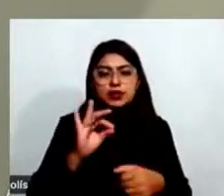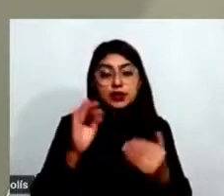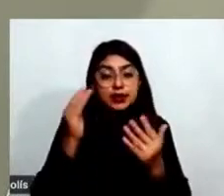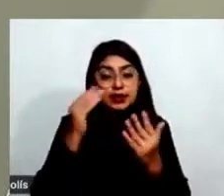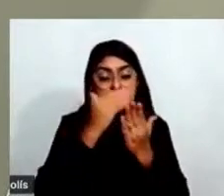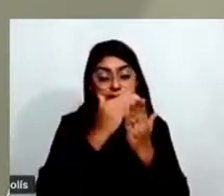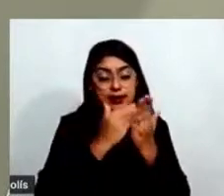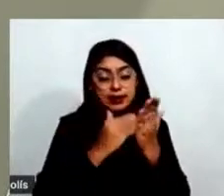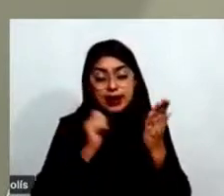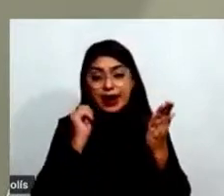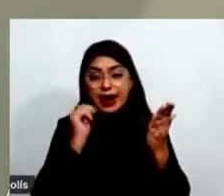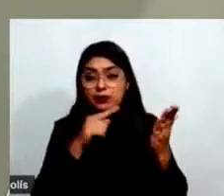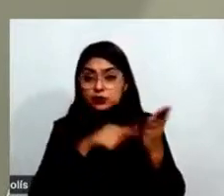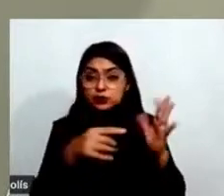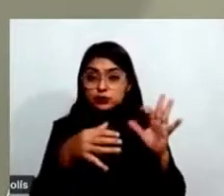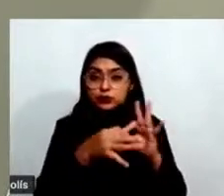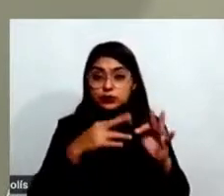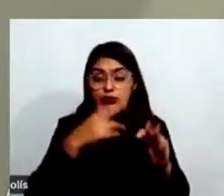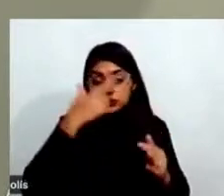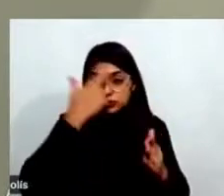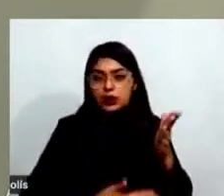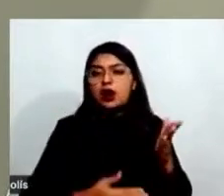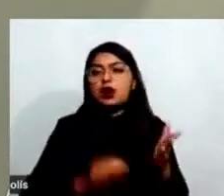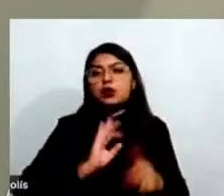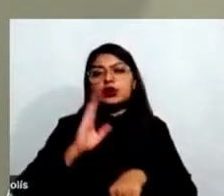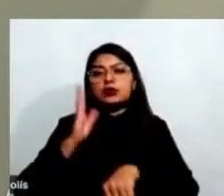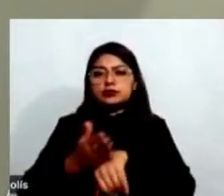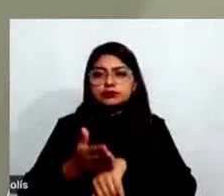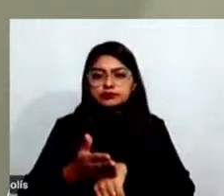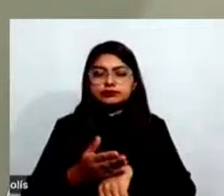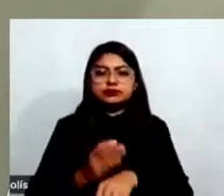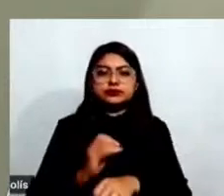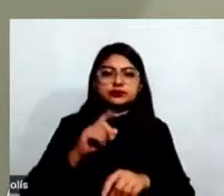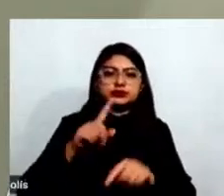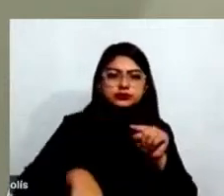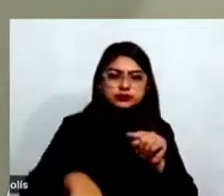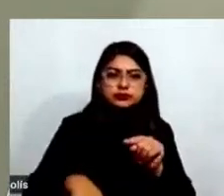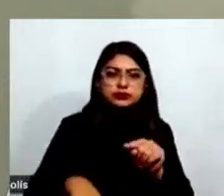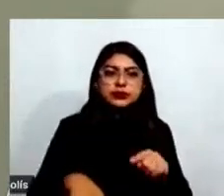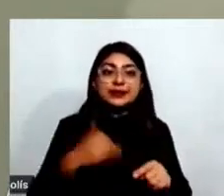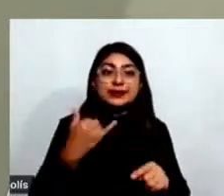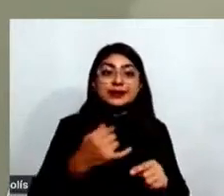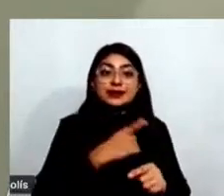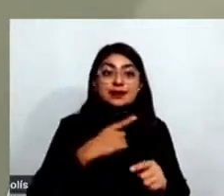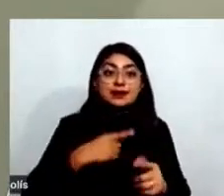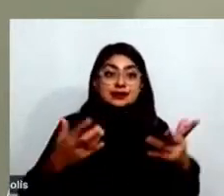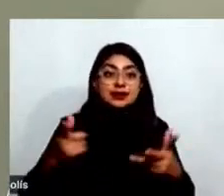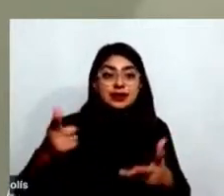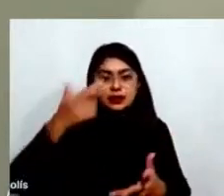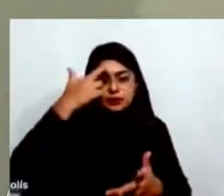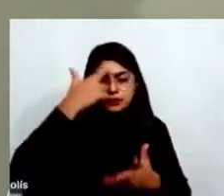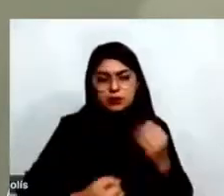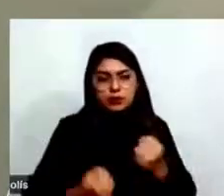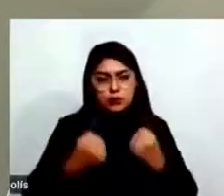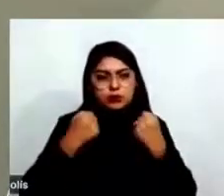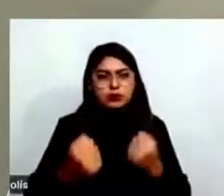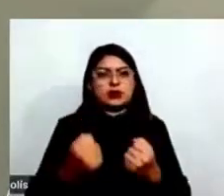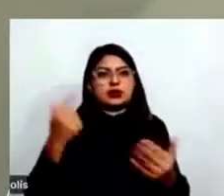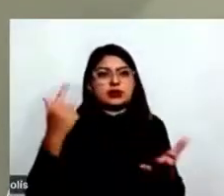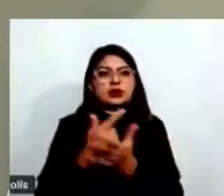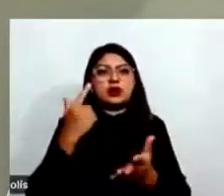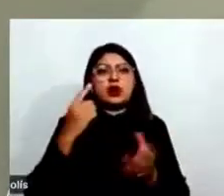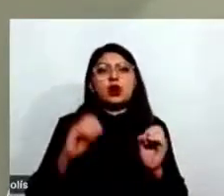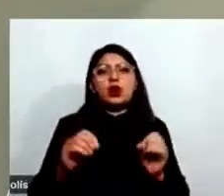proceso, insisto, y la falta debe ser grave y además un caso de manifiesta incompetencia, que eso también es otra